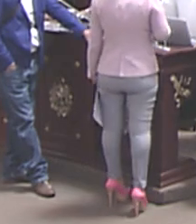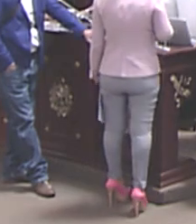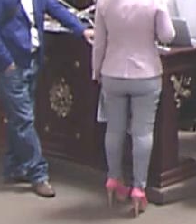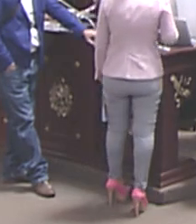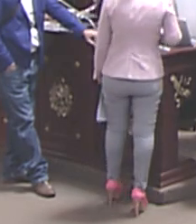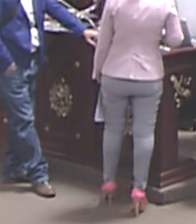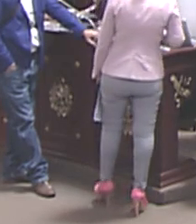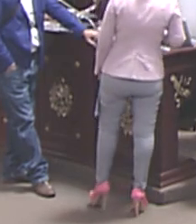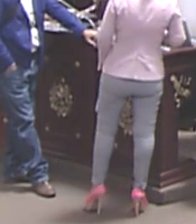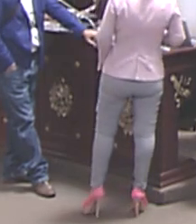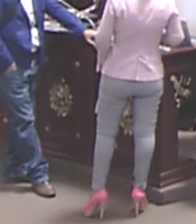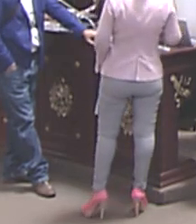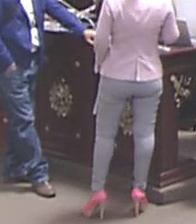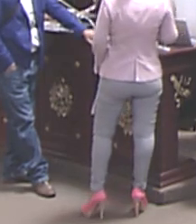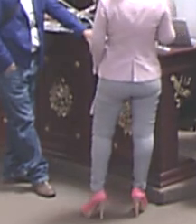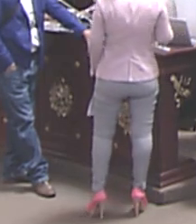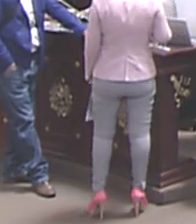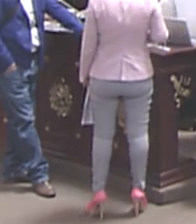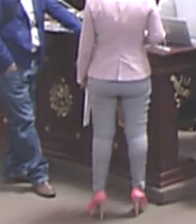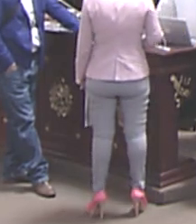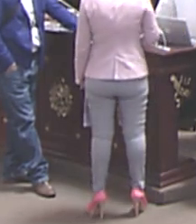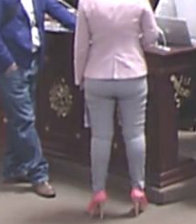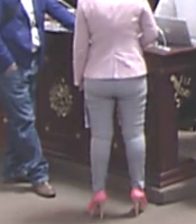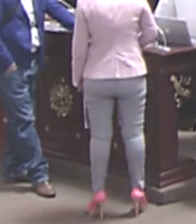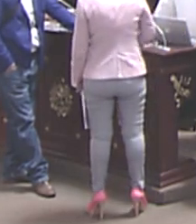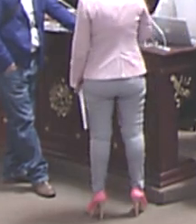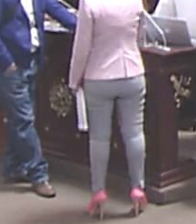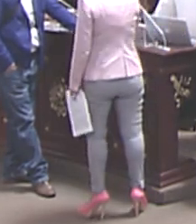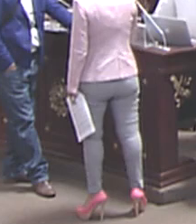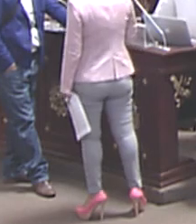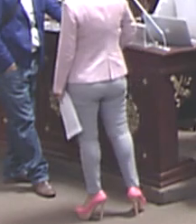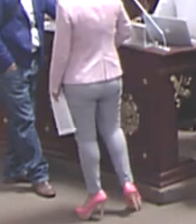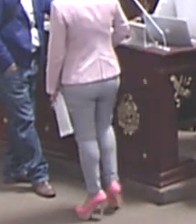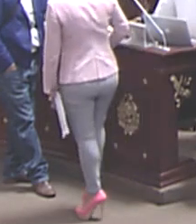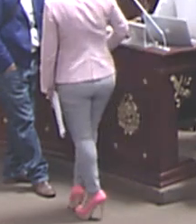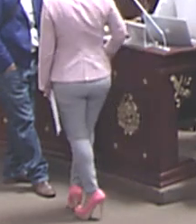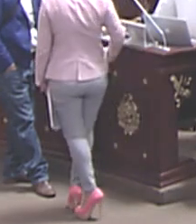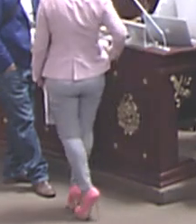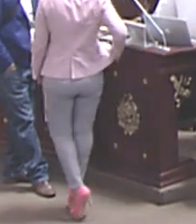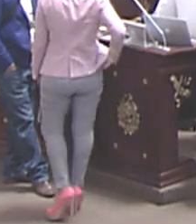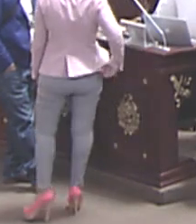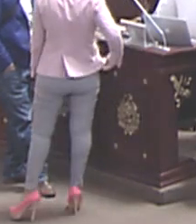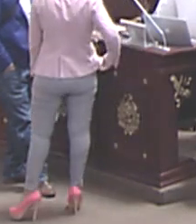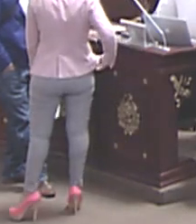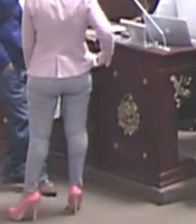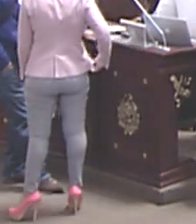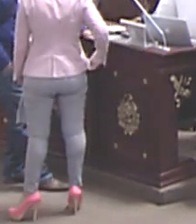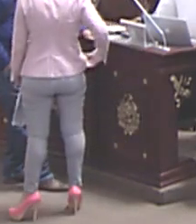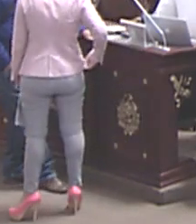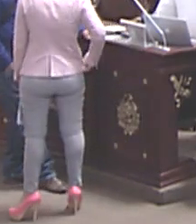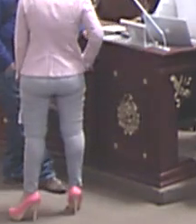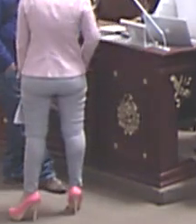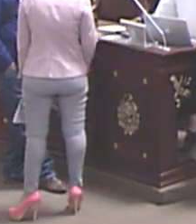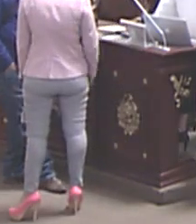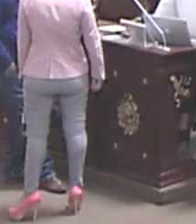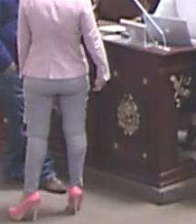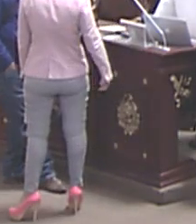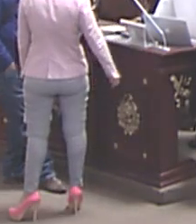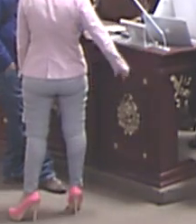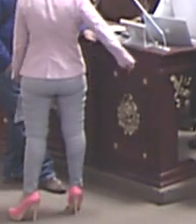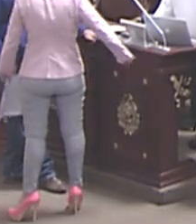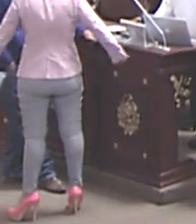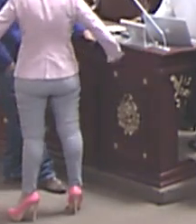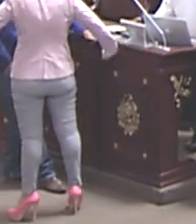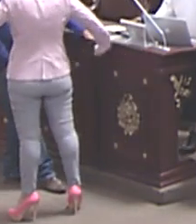Okay. Presente el diputado Valentín Maldonado. Presente. El diputado Miguel Ángel